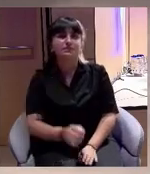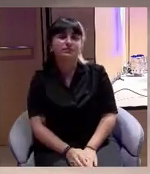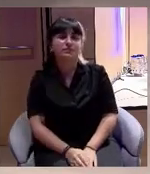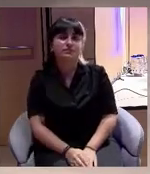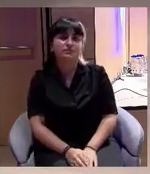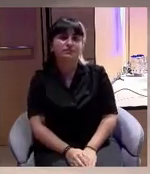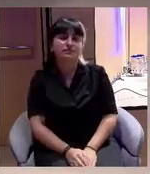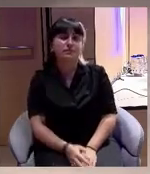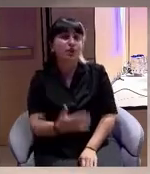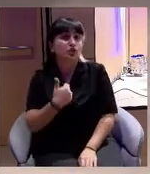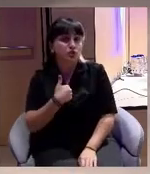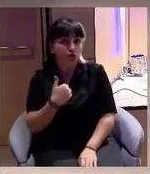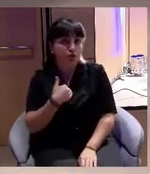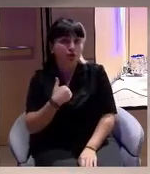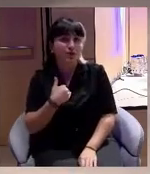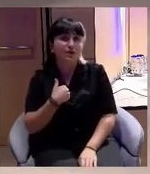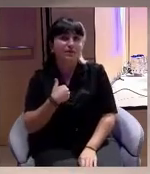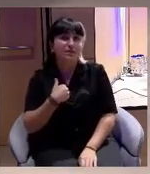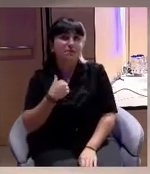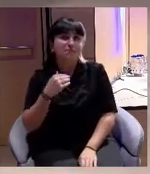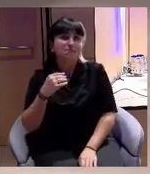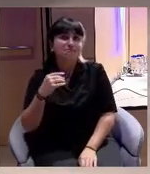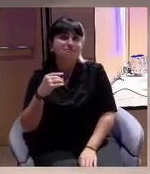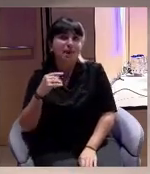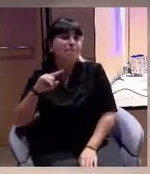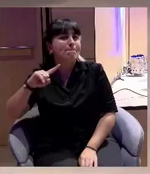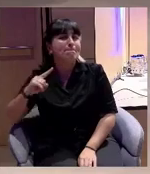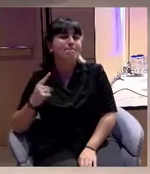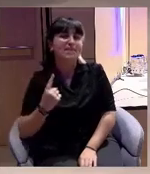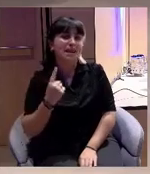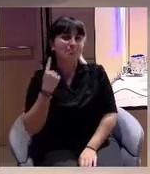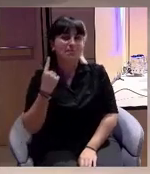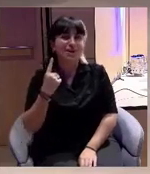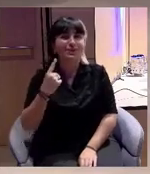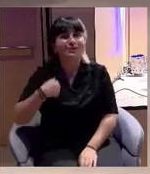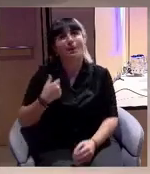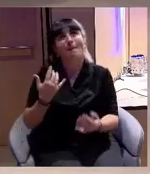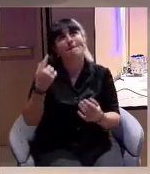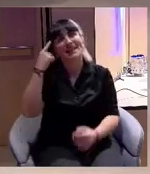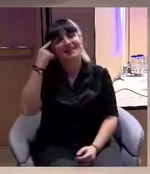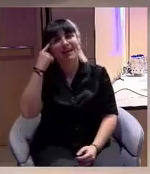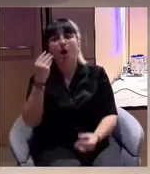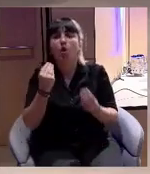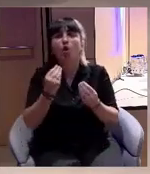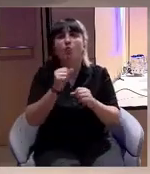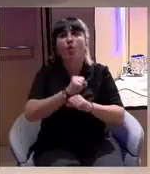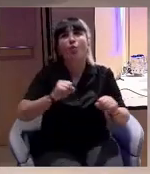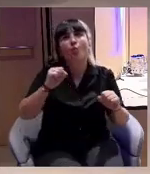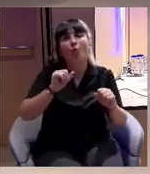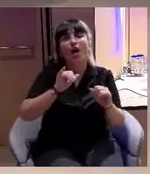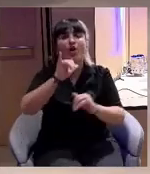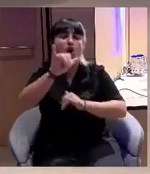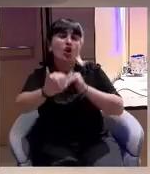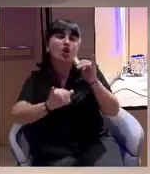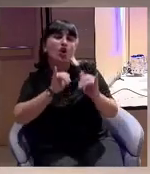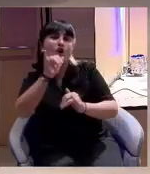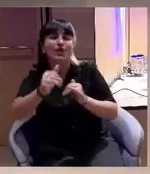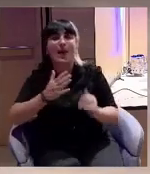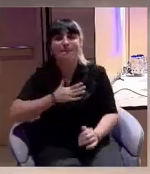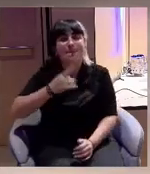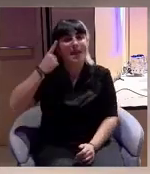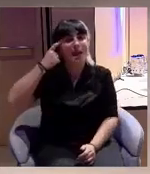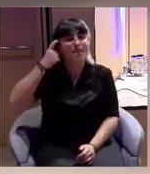relevante yo iba en principio Pensé en contar la experiencia que tuvimos con el trabajo que hicimos